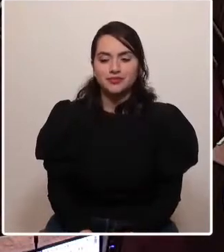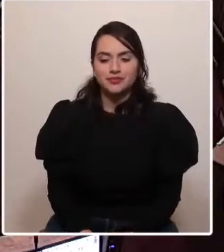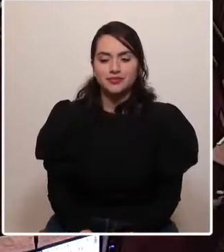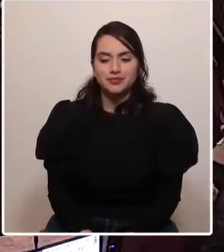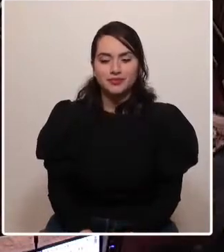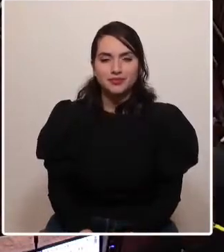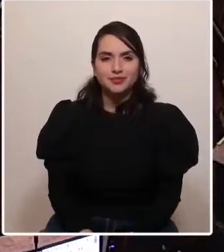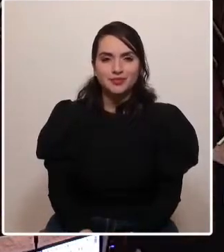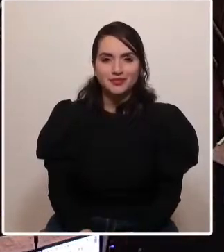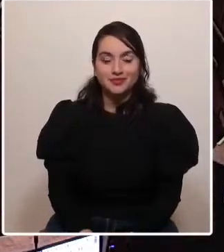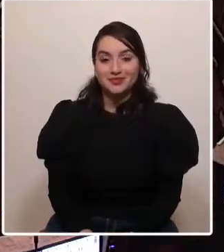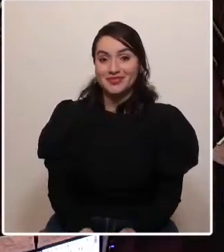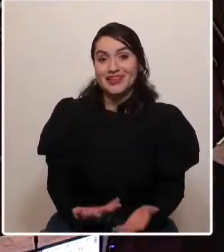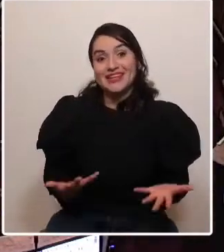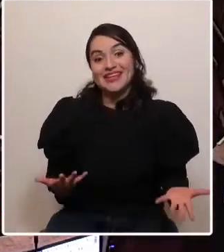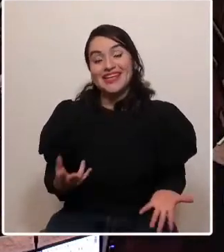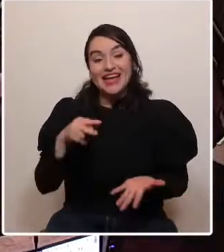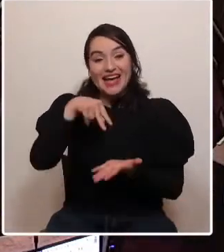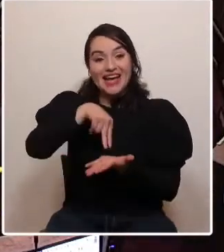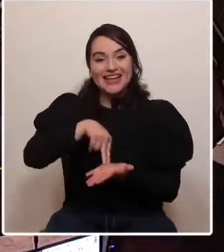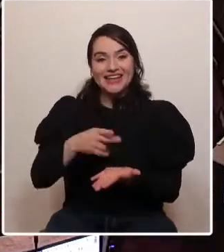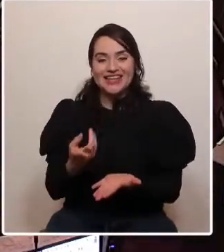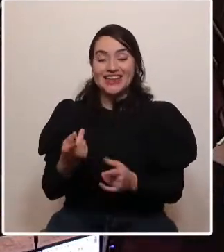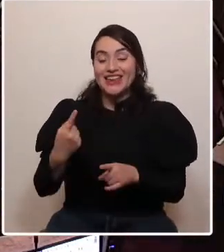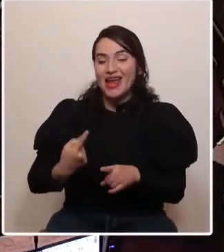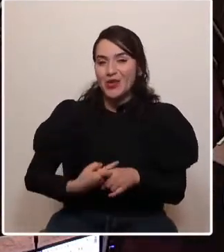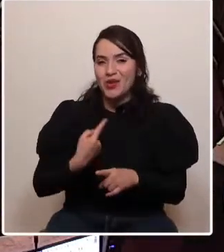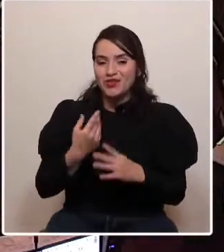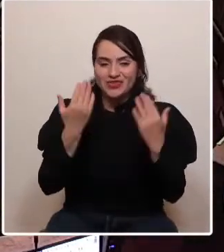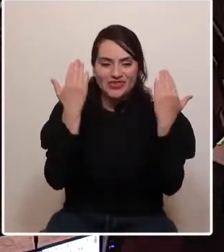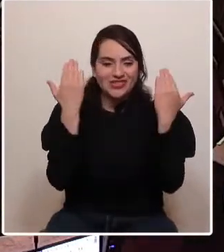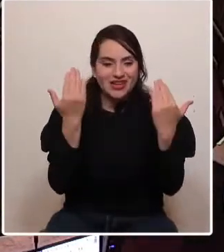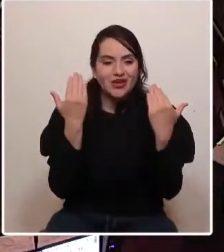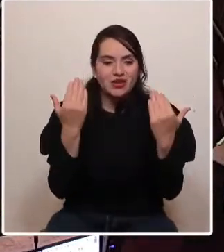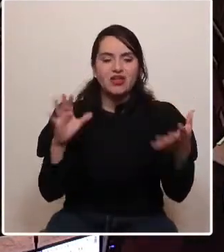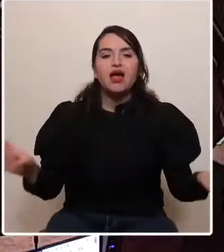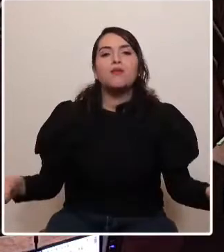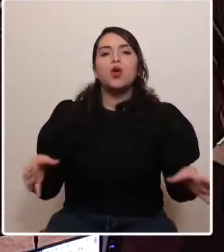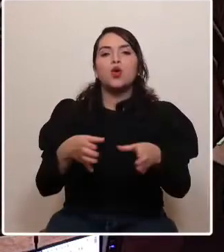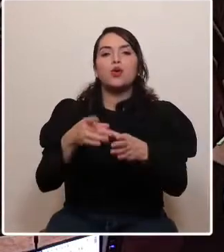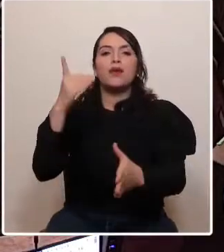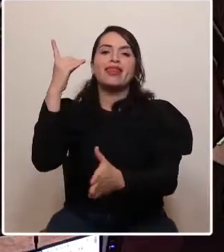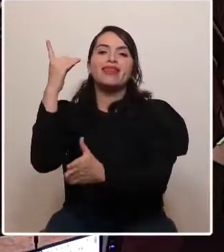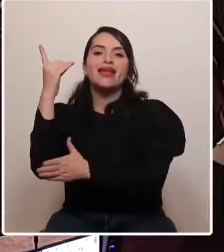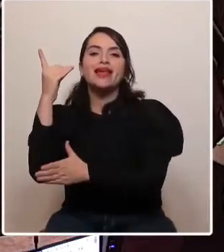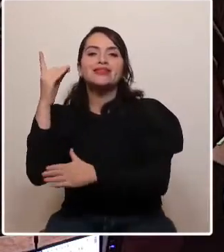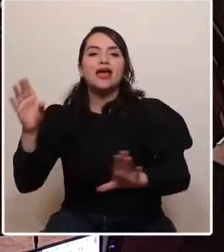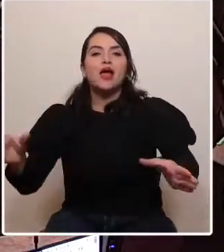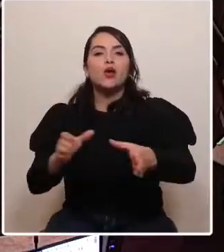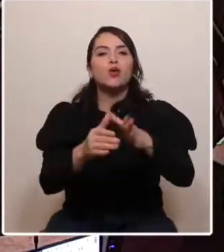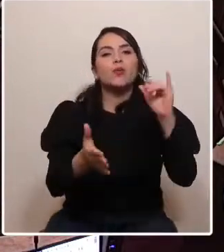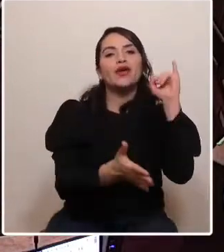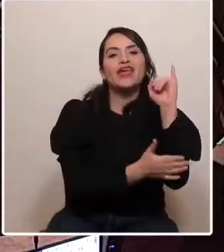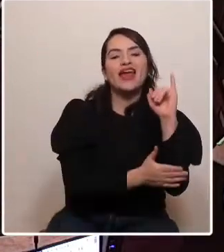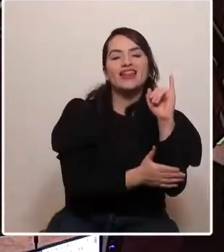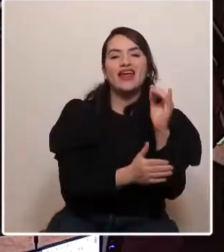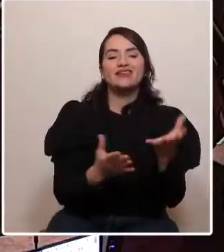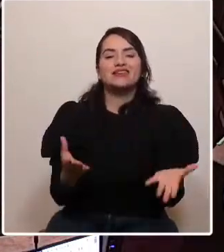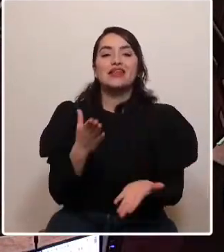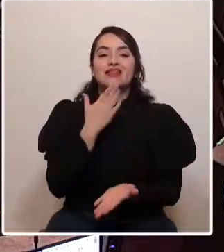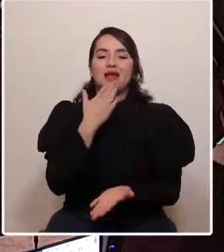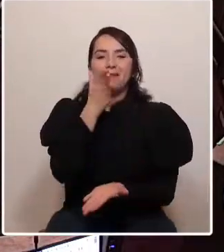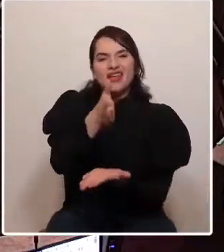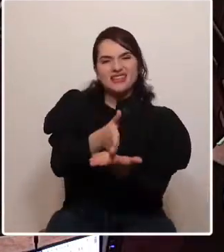Bueno, aquí estamos otra vez. Saludamos a las derechas, a las izquierdas, a los centros,